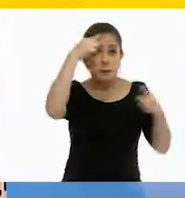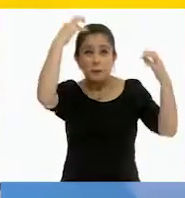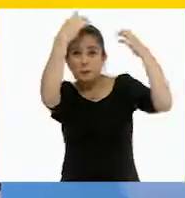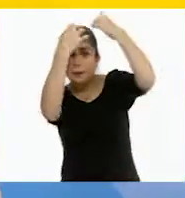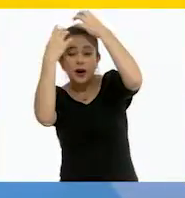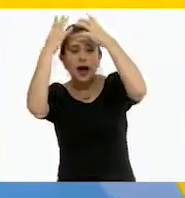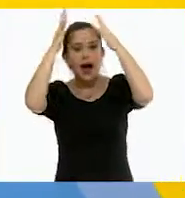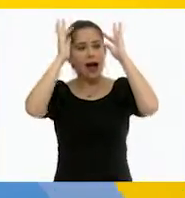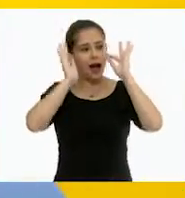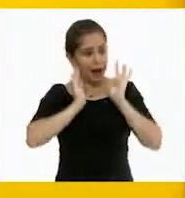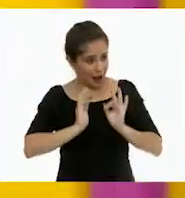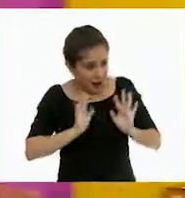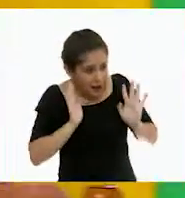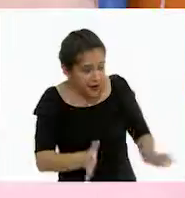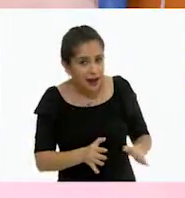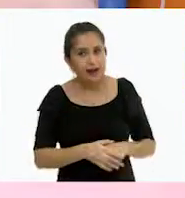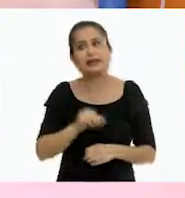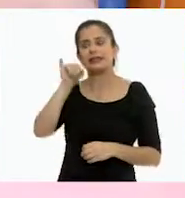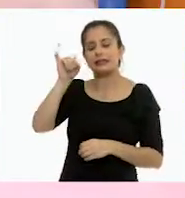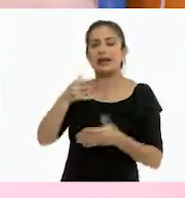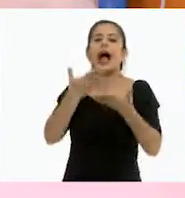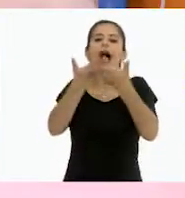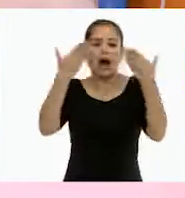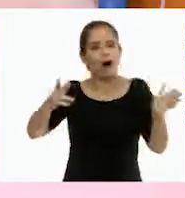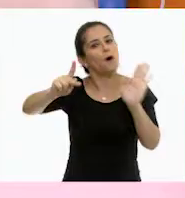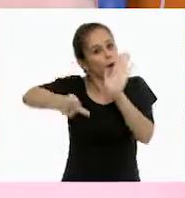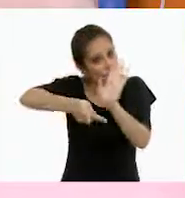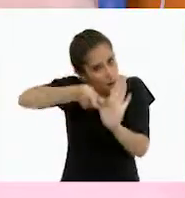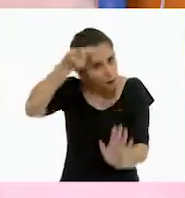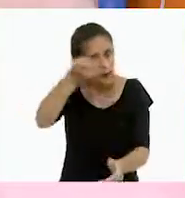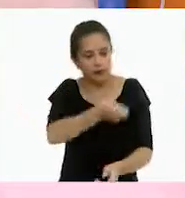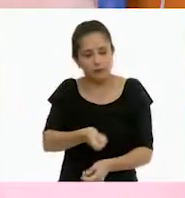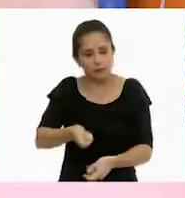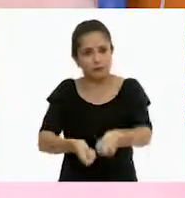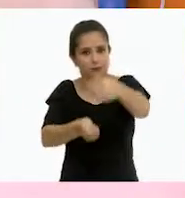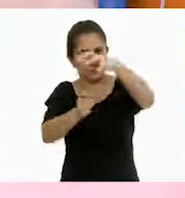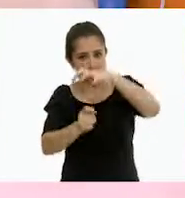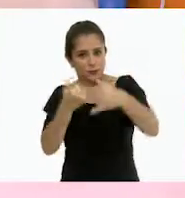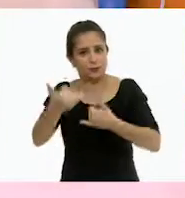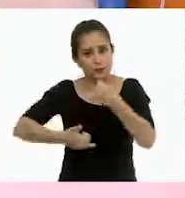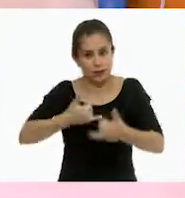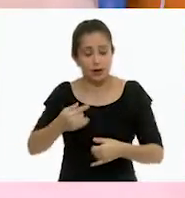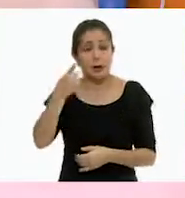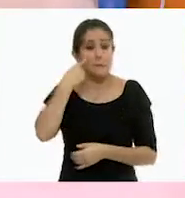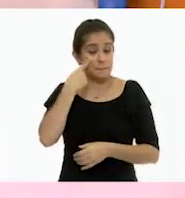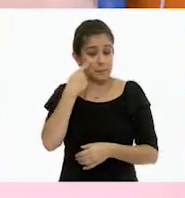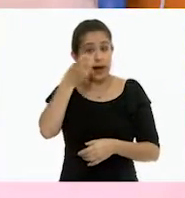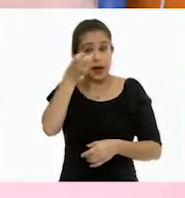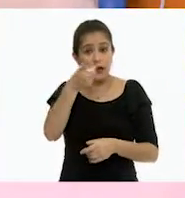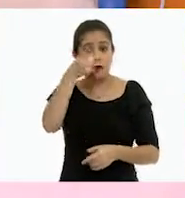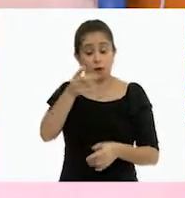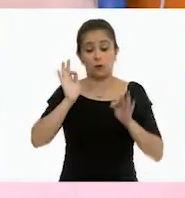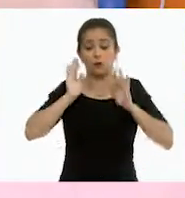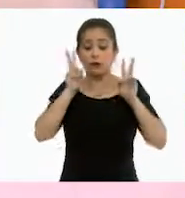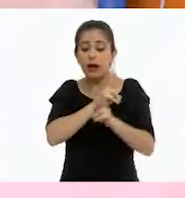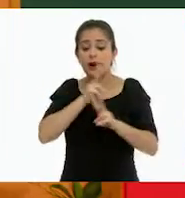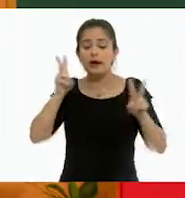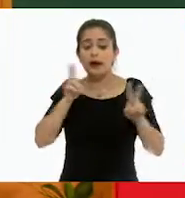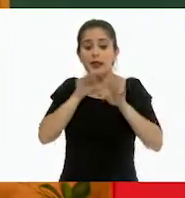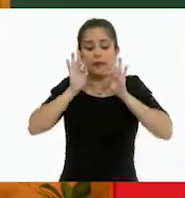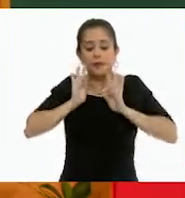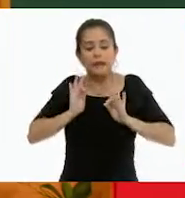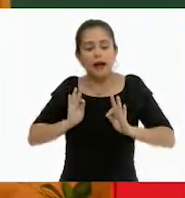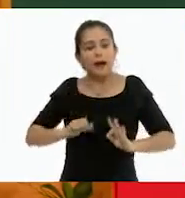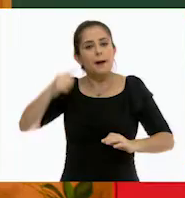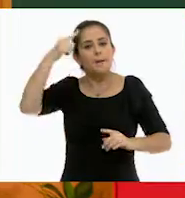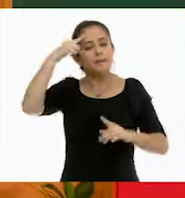calmada? Muy bien, toma tu valero. Fíjate bien, este tipo de ejercicios nos van a servir a tranquilizar la mente